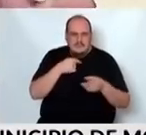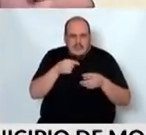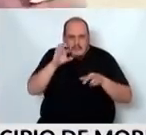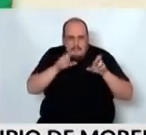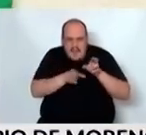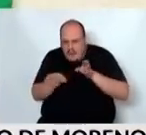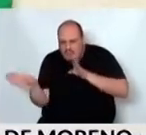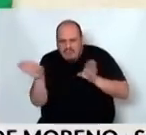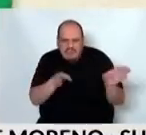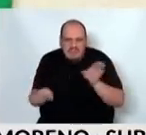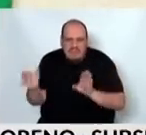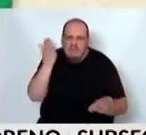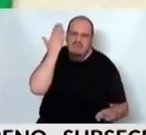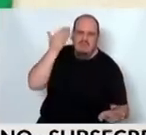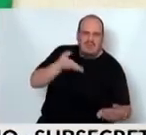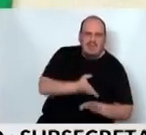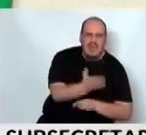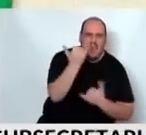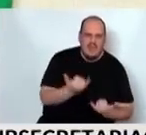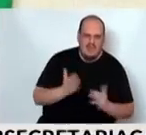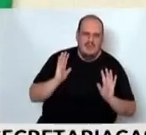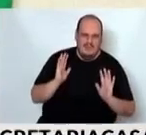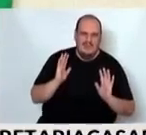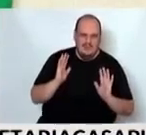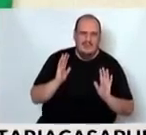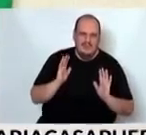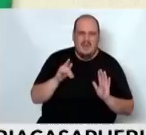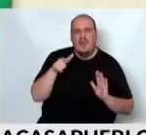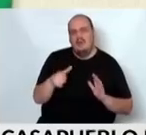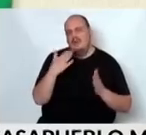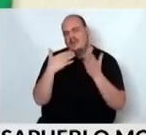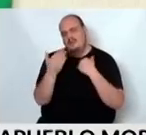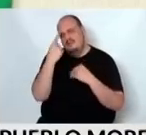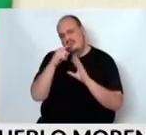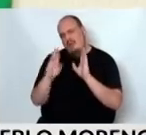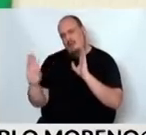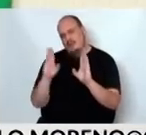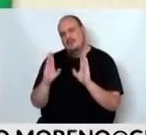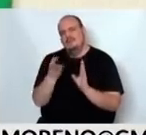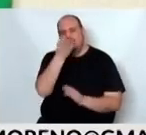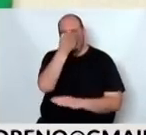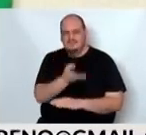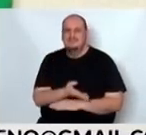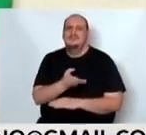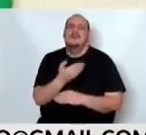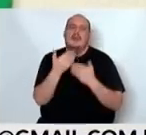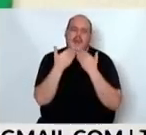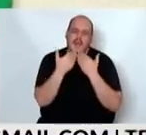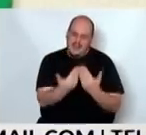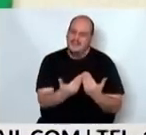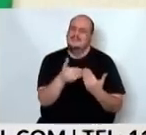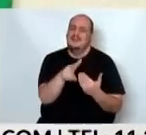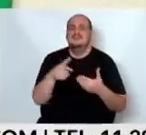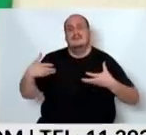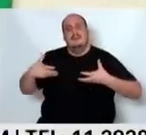alternativos que hay para compartir lo que te pasa. Vamos a la última parte de la charla que compartí, que agradecemos todos los que